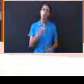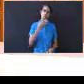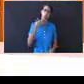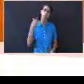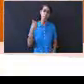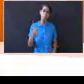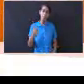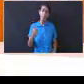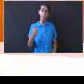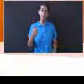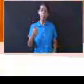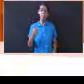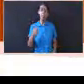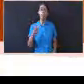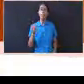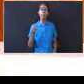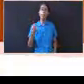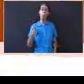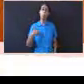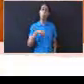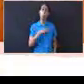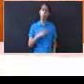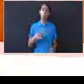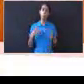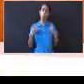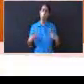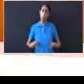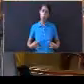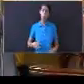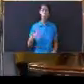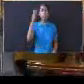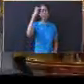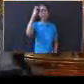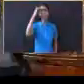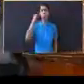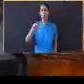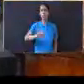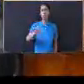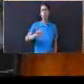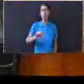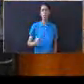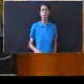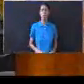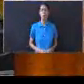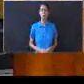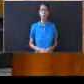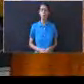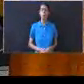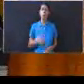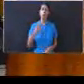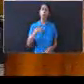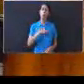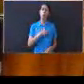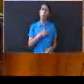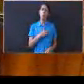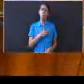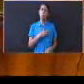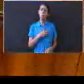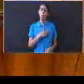como humanos pensemos en lo negativo. Que en lo positivo acerca de nuestro o de Dios para nosotros.